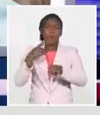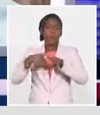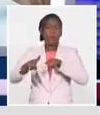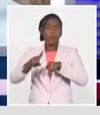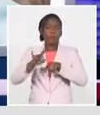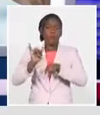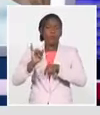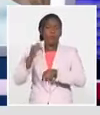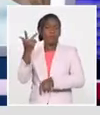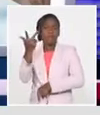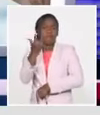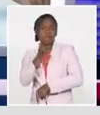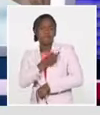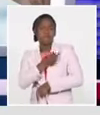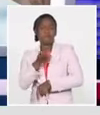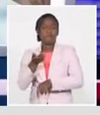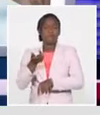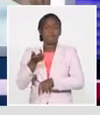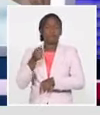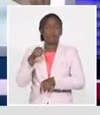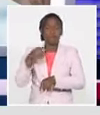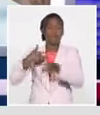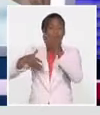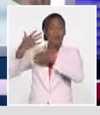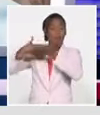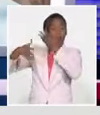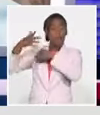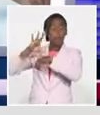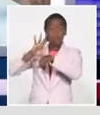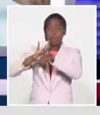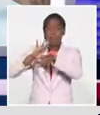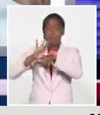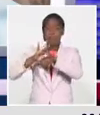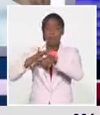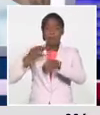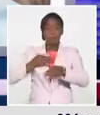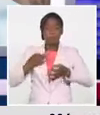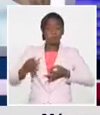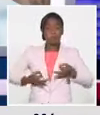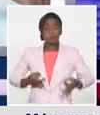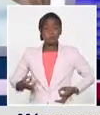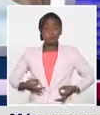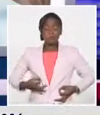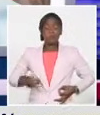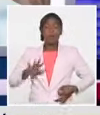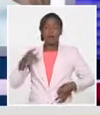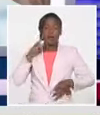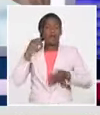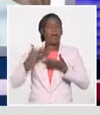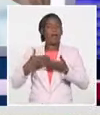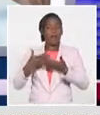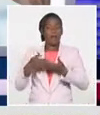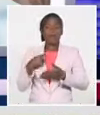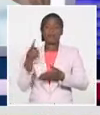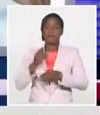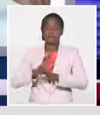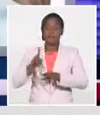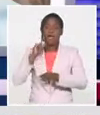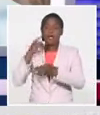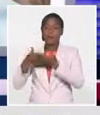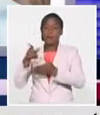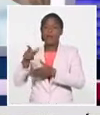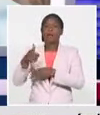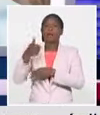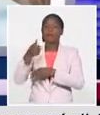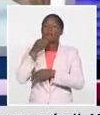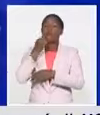reactiva, es decir, a un determinado tiempo se le aplica una reactivación. Y esa es una de las ventajas que tienen este tipo de vacunas. No solamente